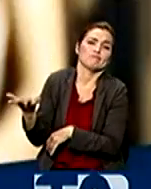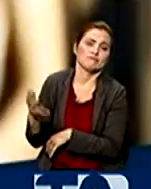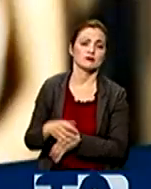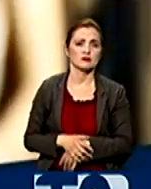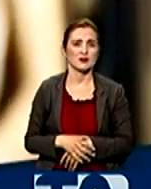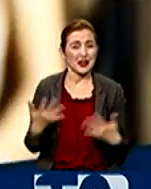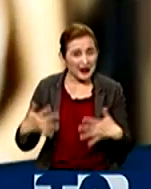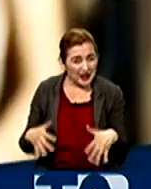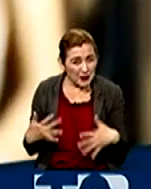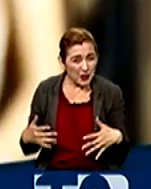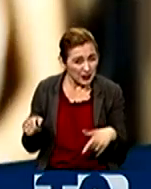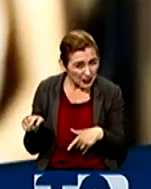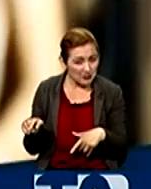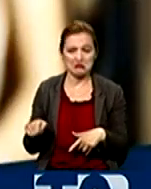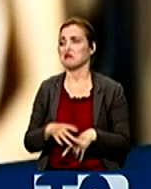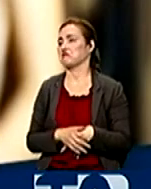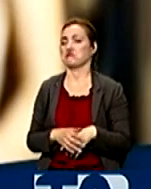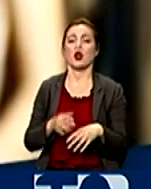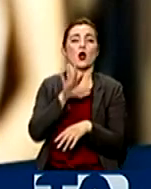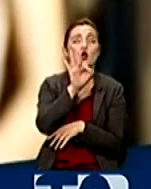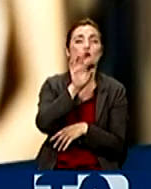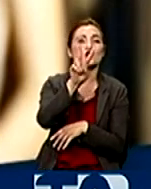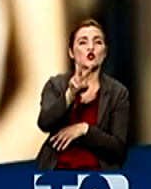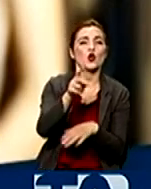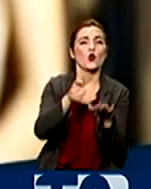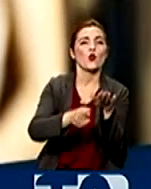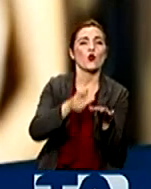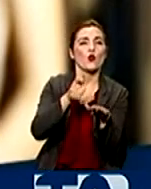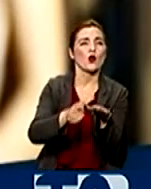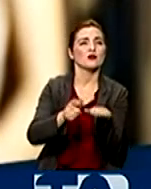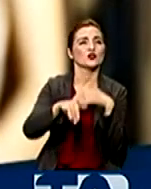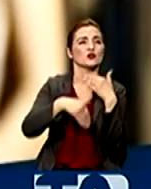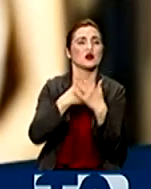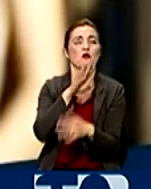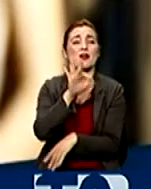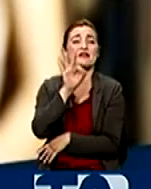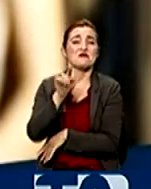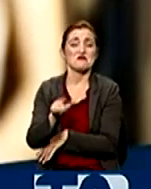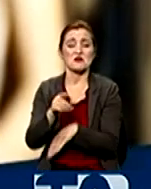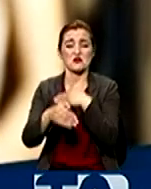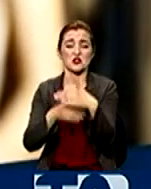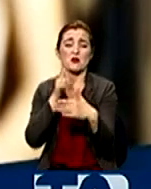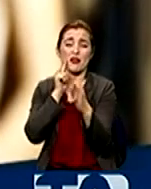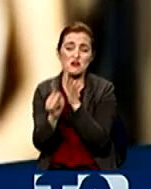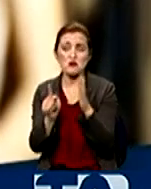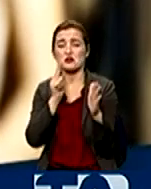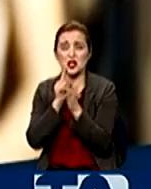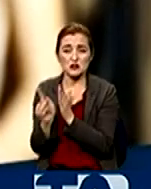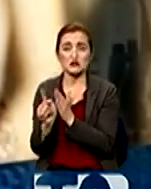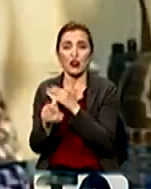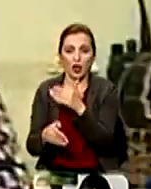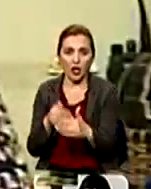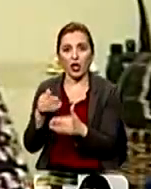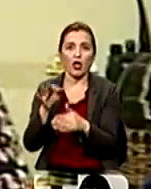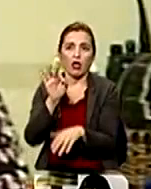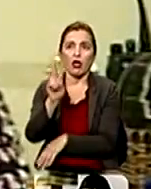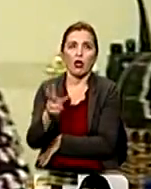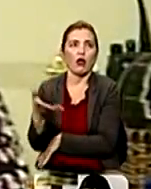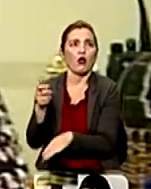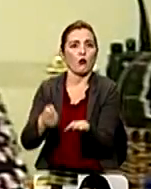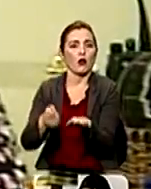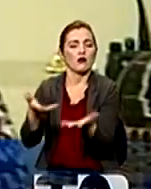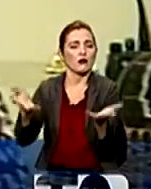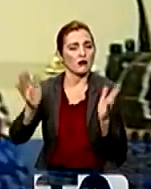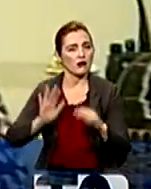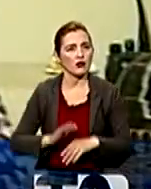lo más grave. Solo hay 92 jueces para despachar las alrededor de 49.000 causas que están en proceso por denuncia y oficio. Un número creo que